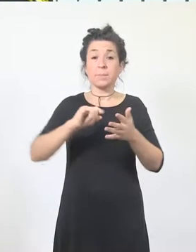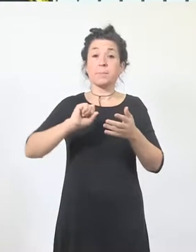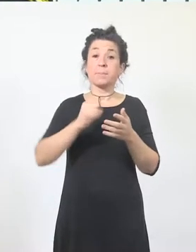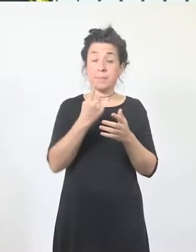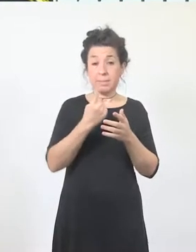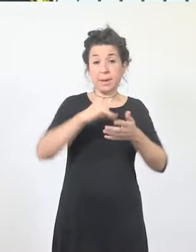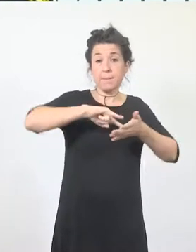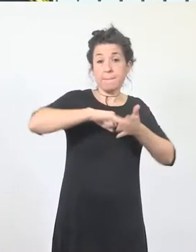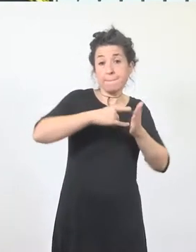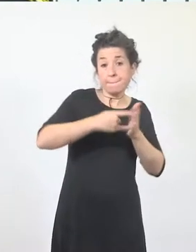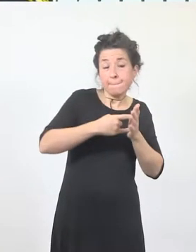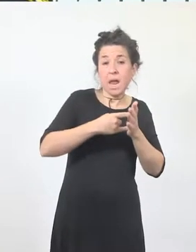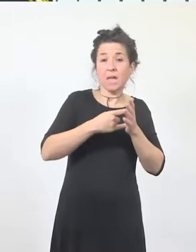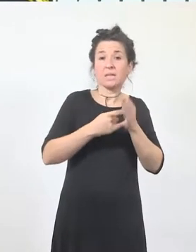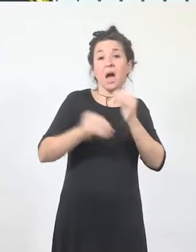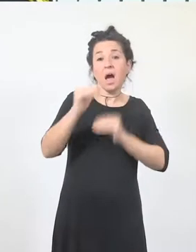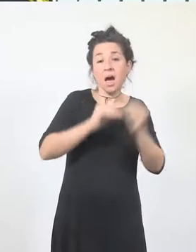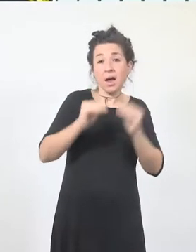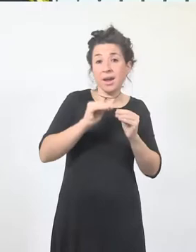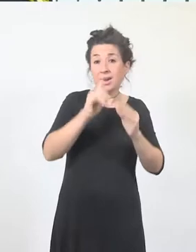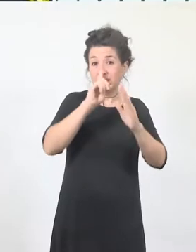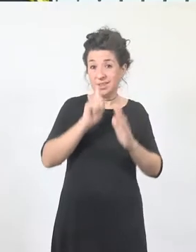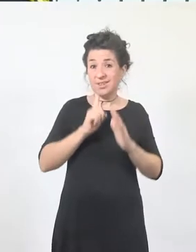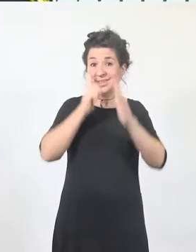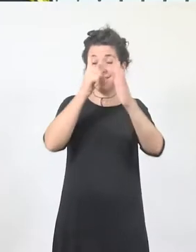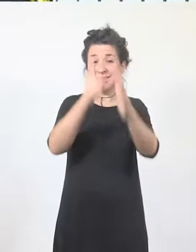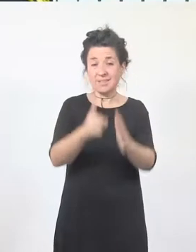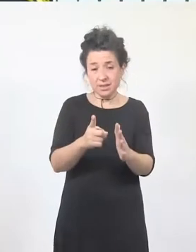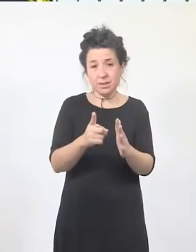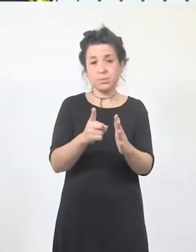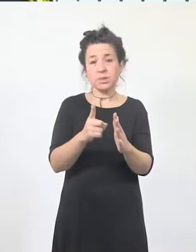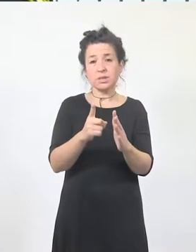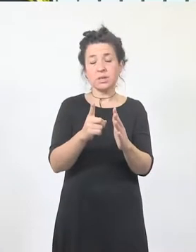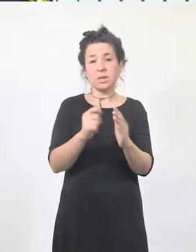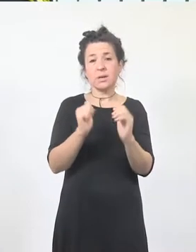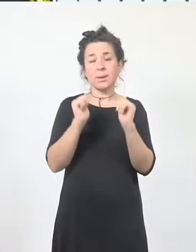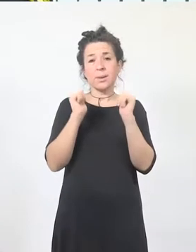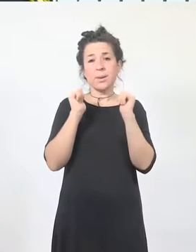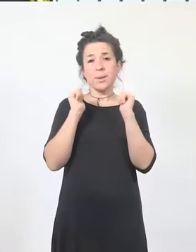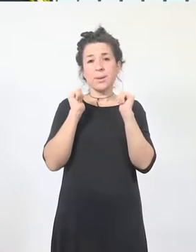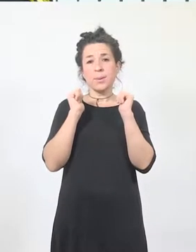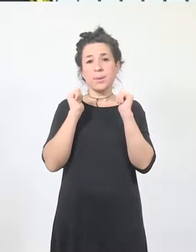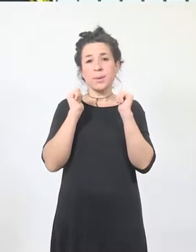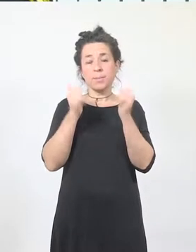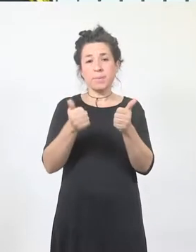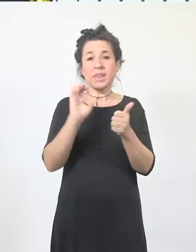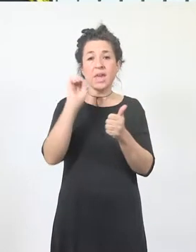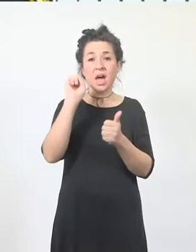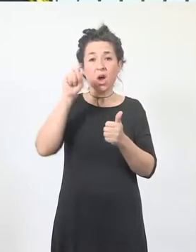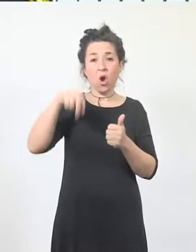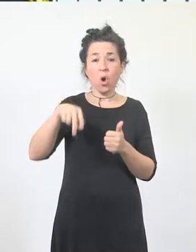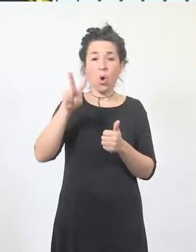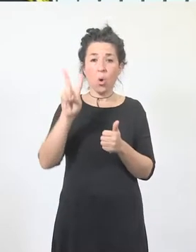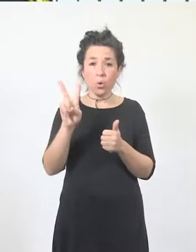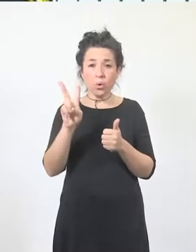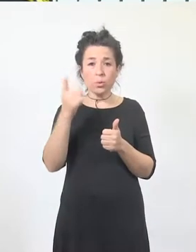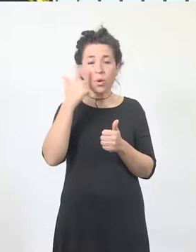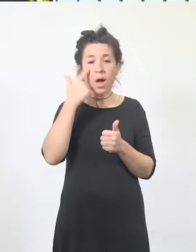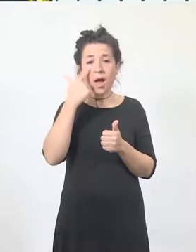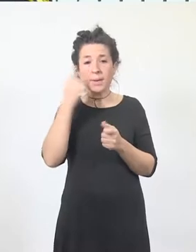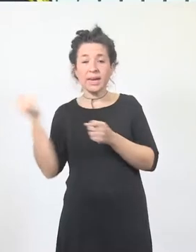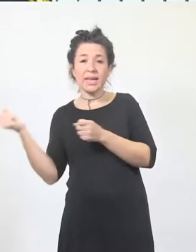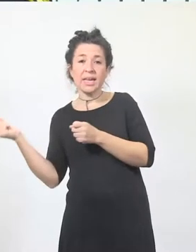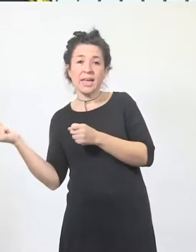del planteamiento del plan de arreglo, es cuando empezó la Naciones Unidas a nombrar